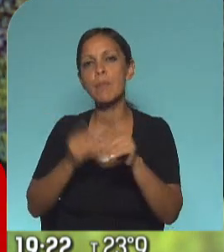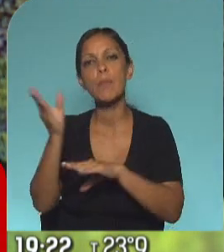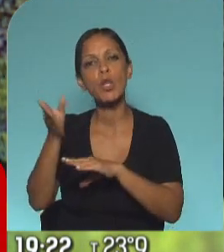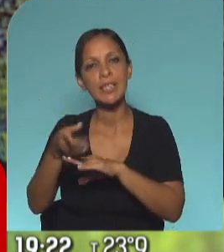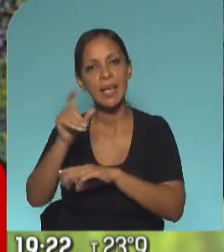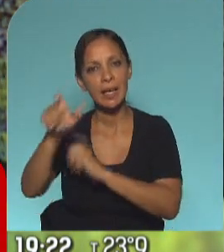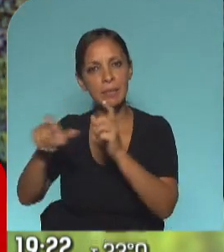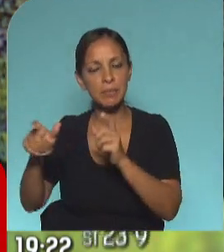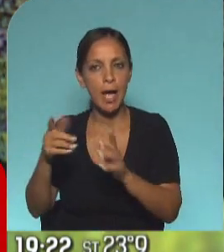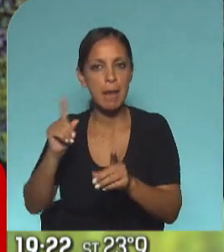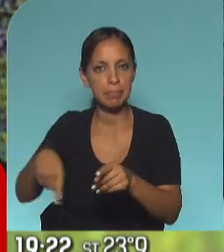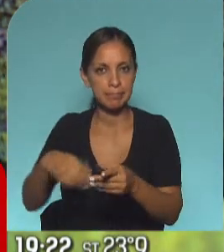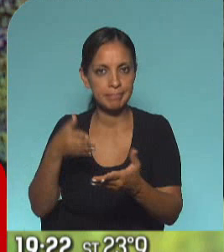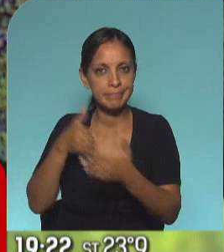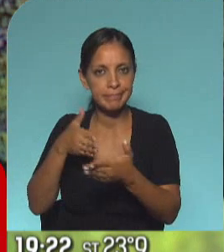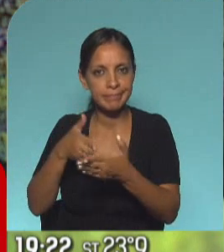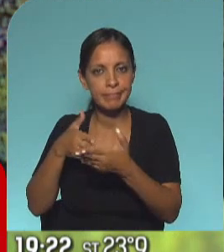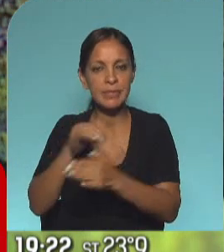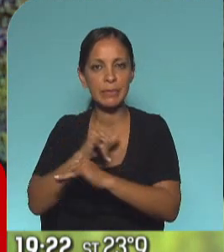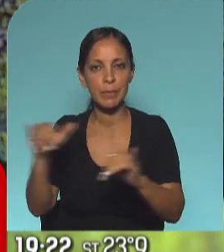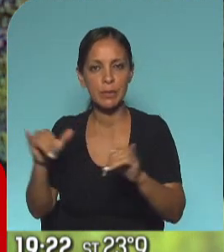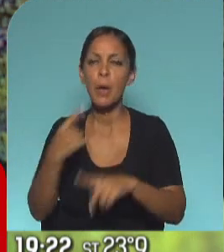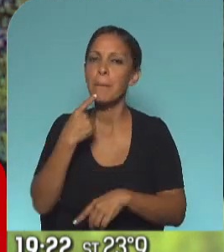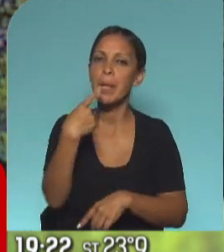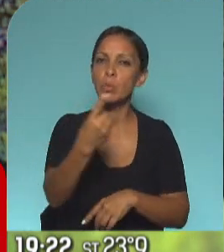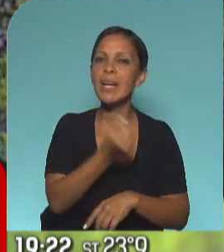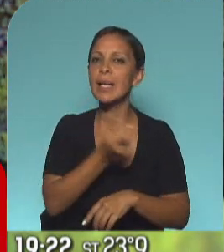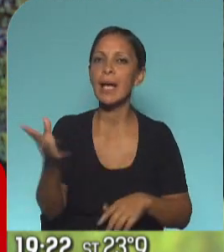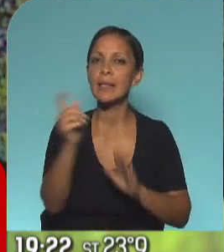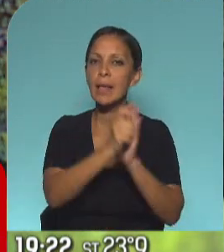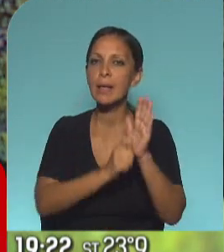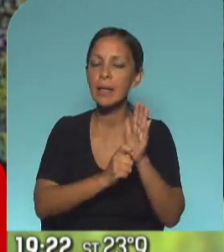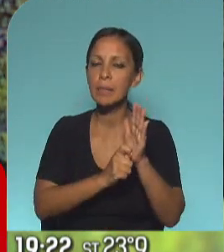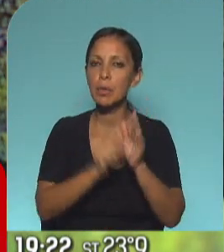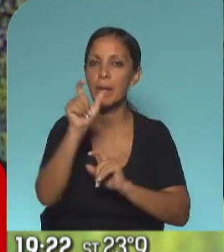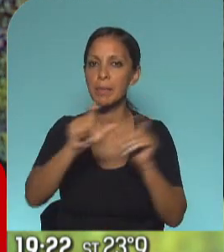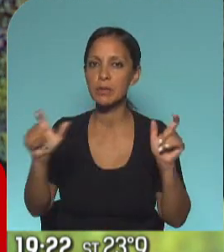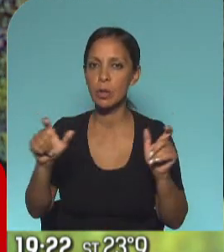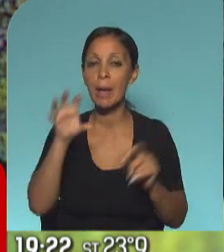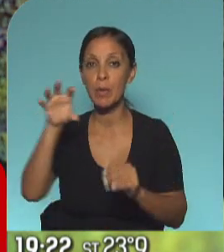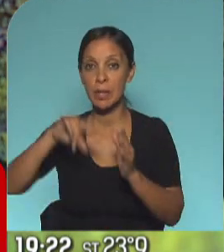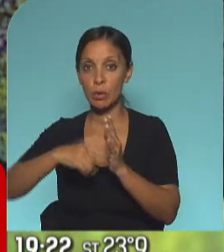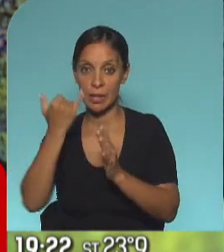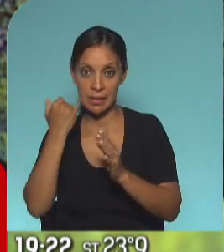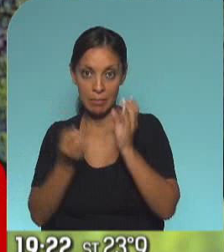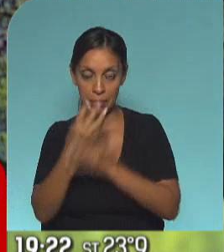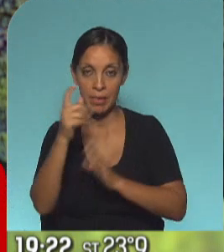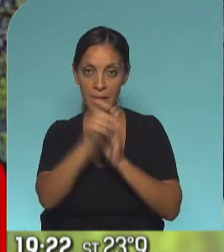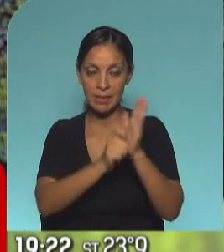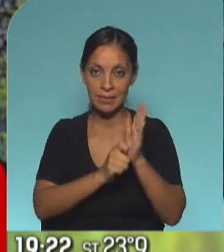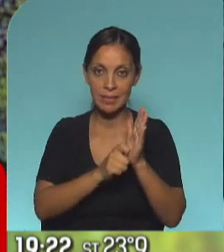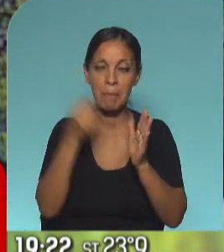no. A ver, ministro, ¿cuántos inscriptos para vacunarse tienen? Ustedes tienen, la provincia de Buenos Aires ha elaborado un registro